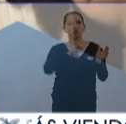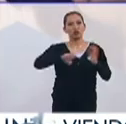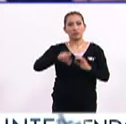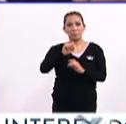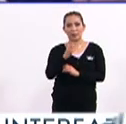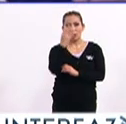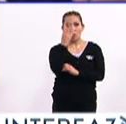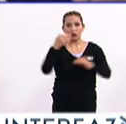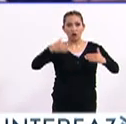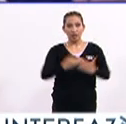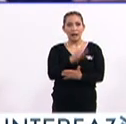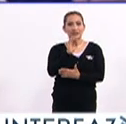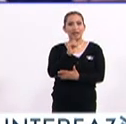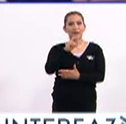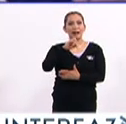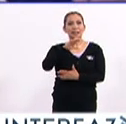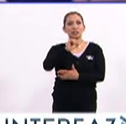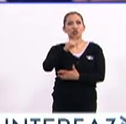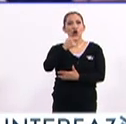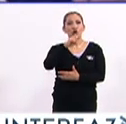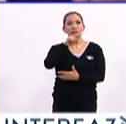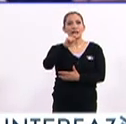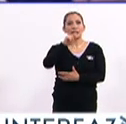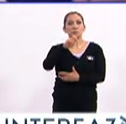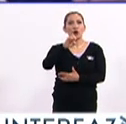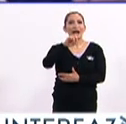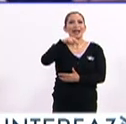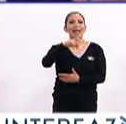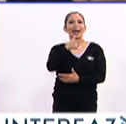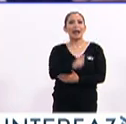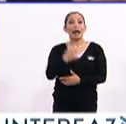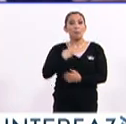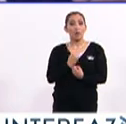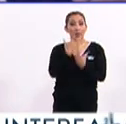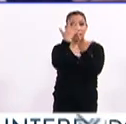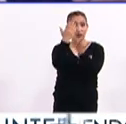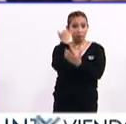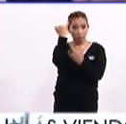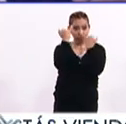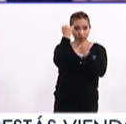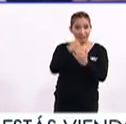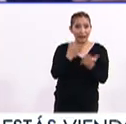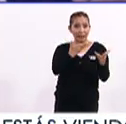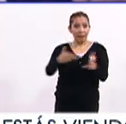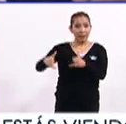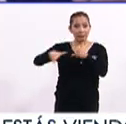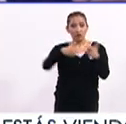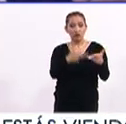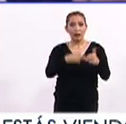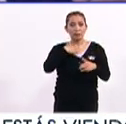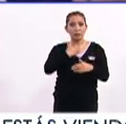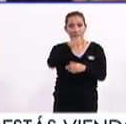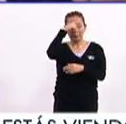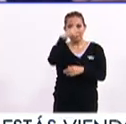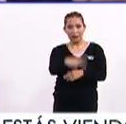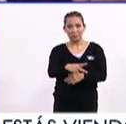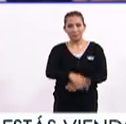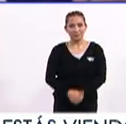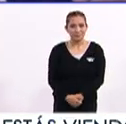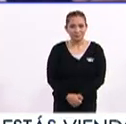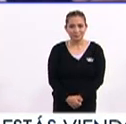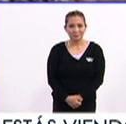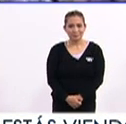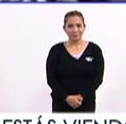En 1824 nace Francisco González Bocanegra, poeta y autor de la letra del himno nacional